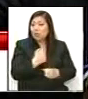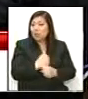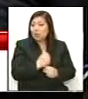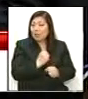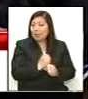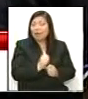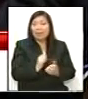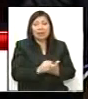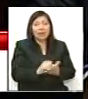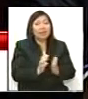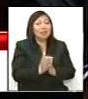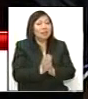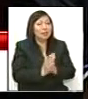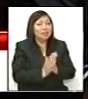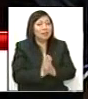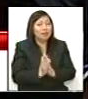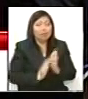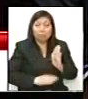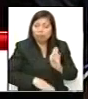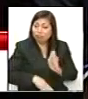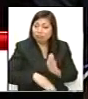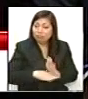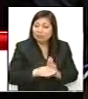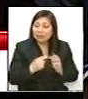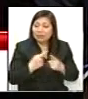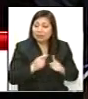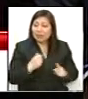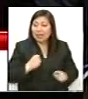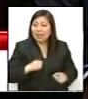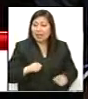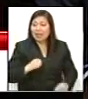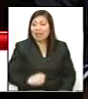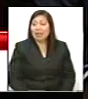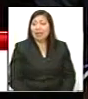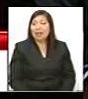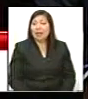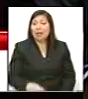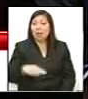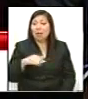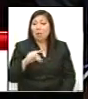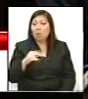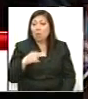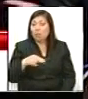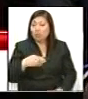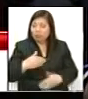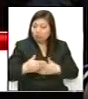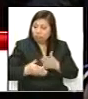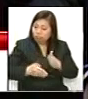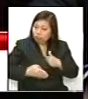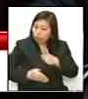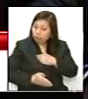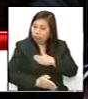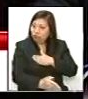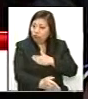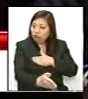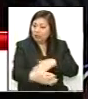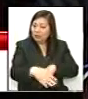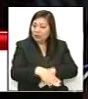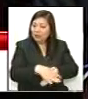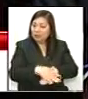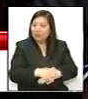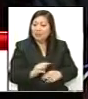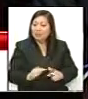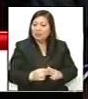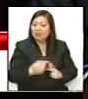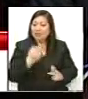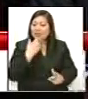que deseamos que continúe ahora que ha anunciado el alcalde Muñoz, y que continúe hasta donde estuvo planificada desde un